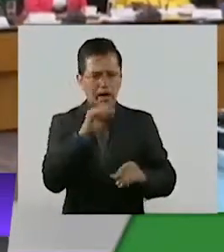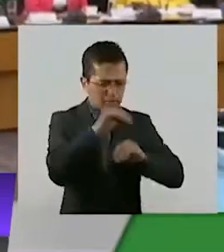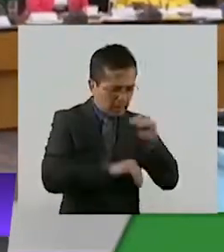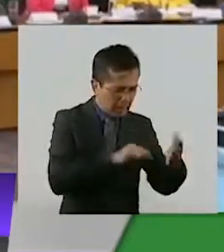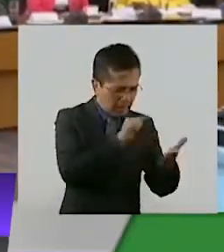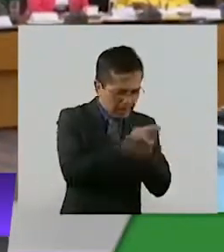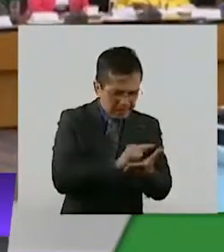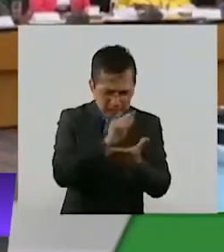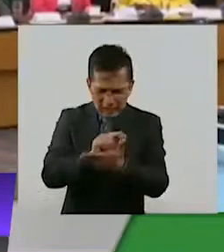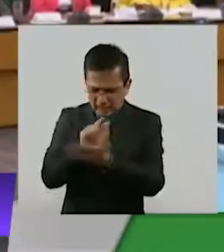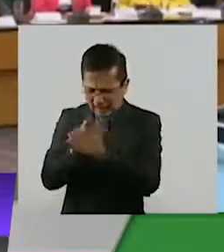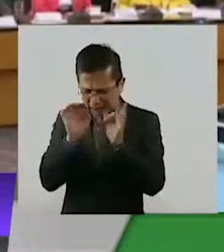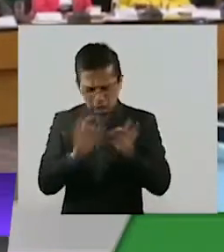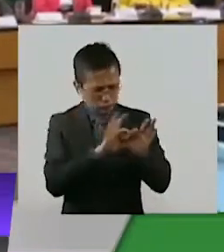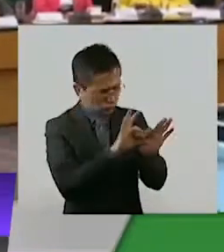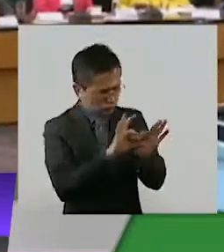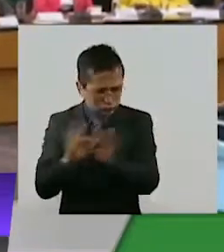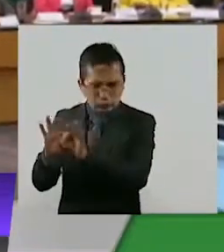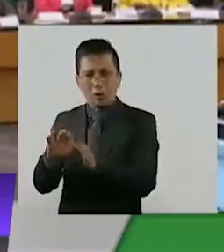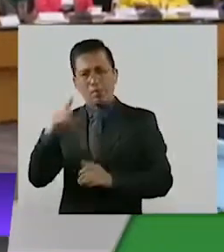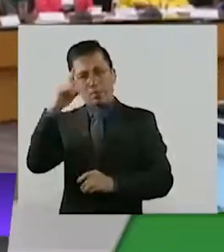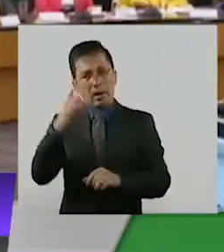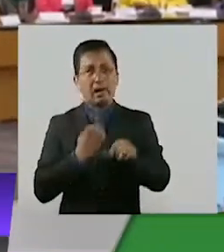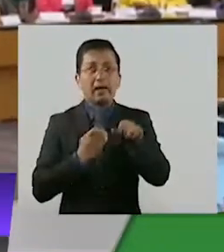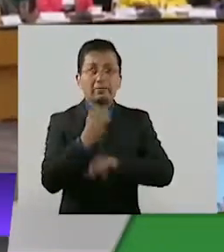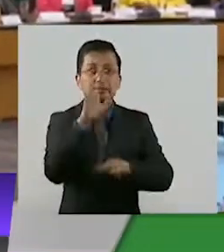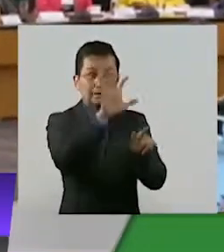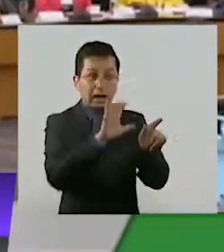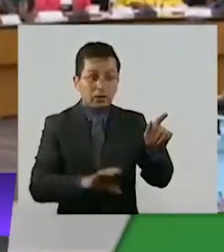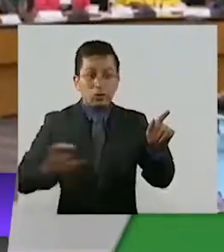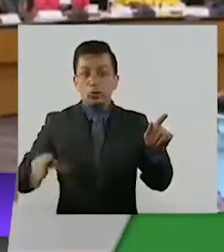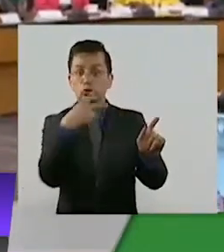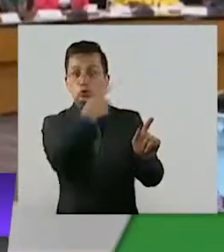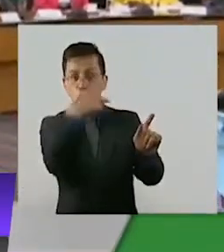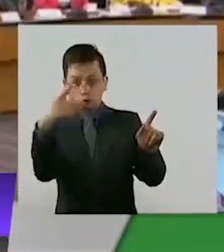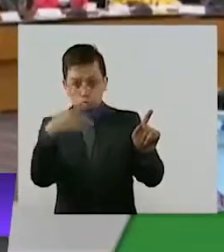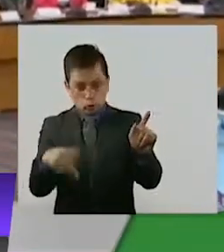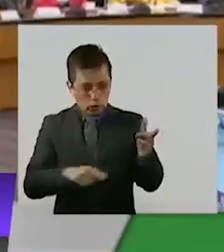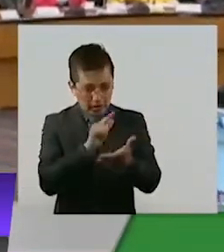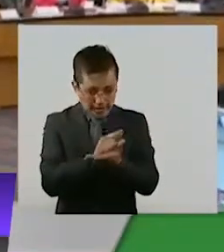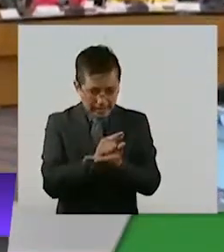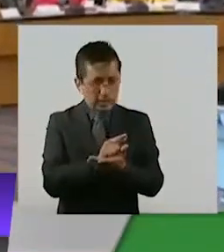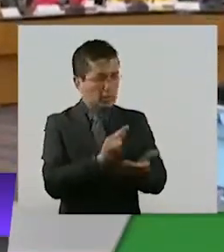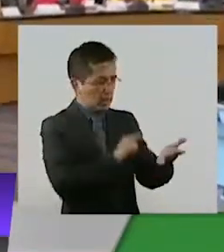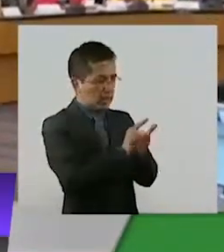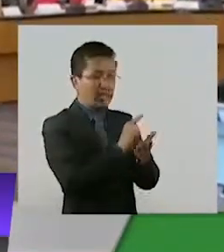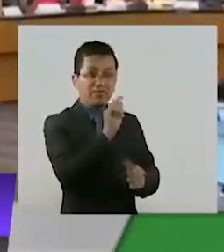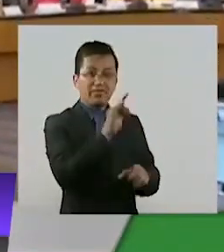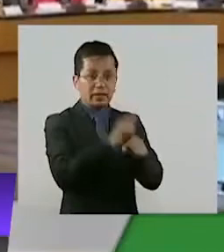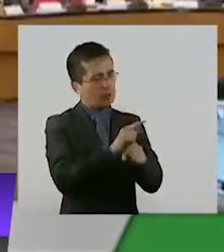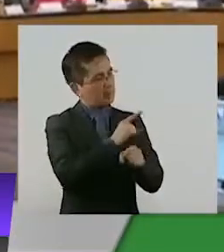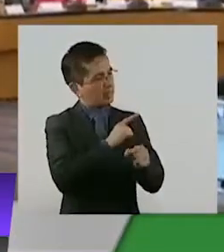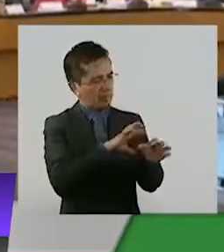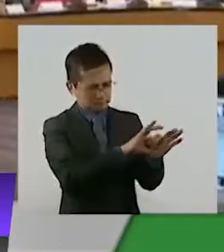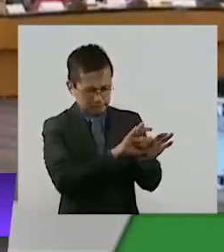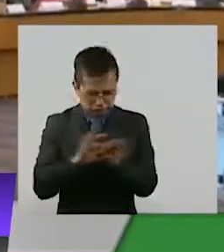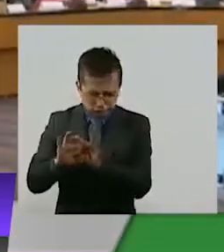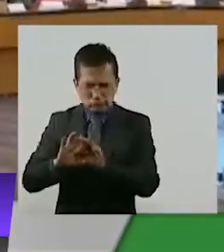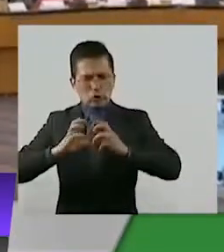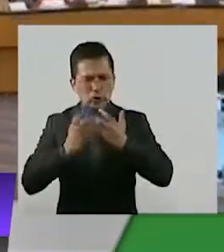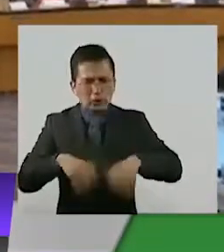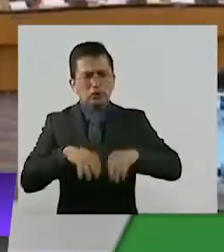permita unificar las legislaciones estatales con el Código Federal y contar con tipos de adopción iguales